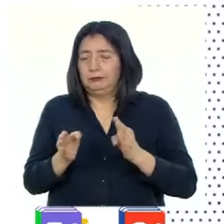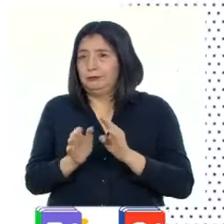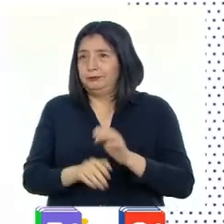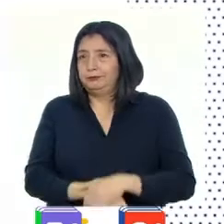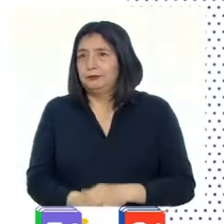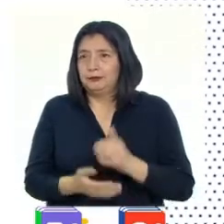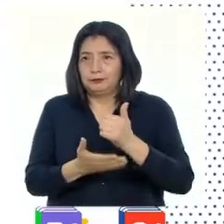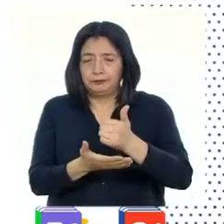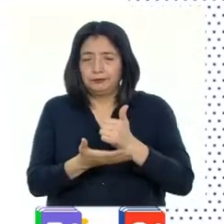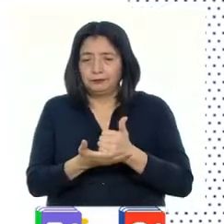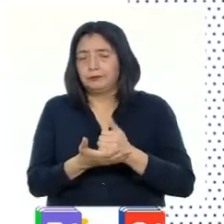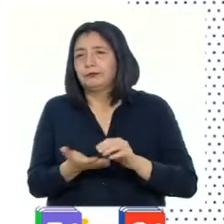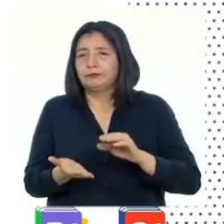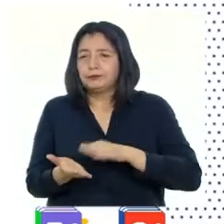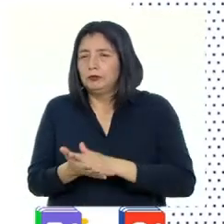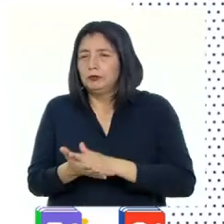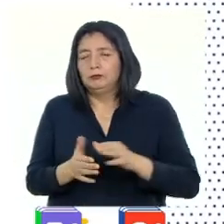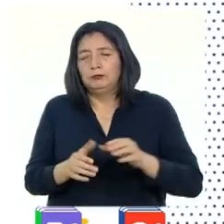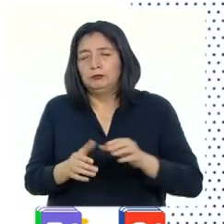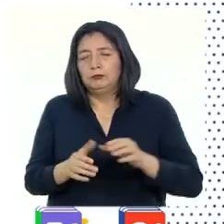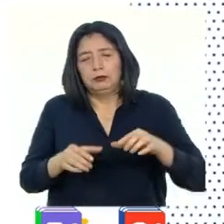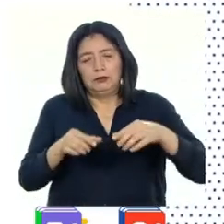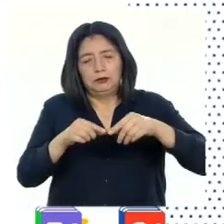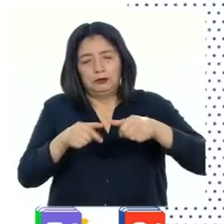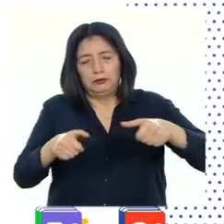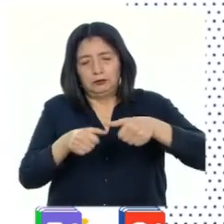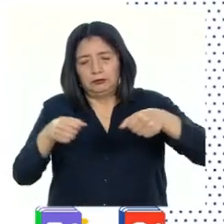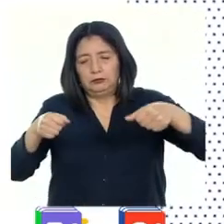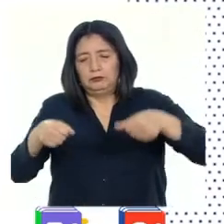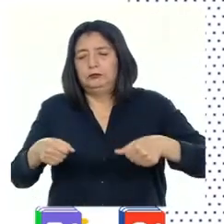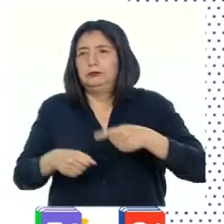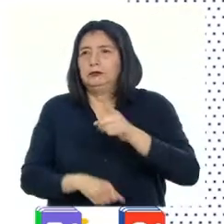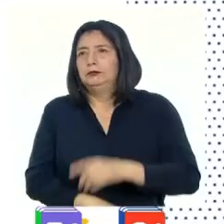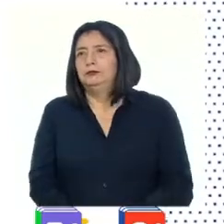extremos con ayuda de goma o cinta para asegurarlas mejor.